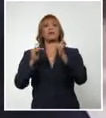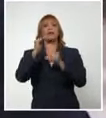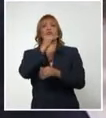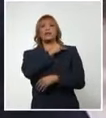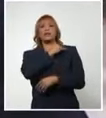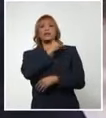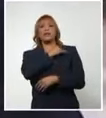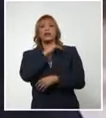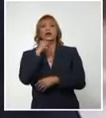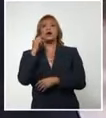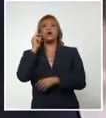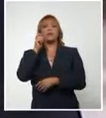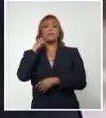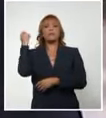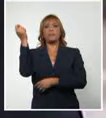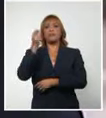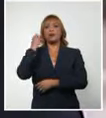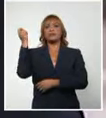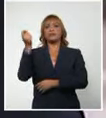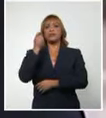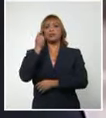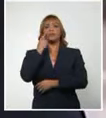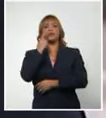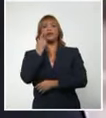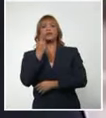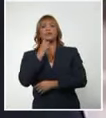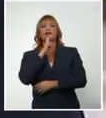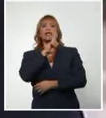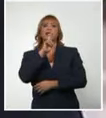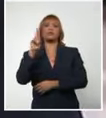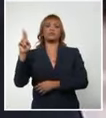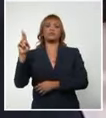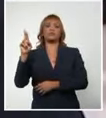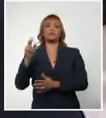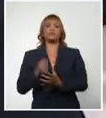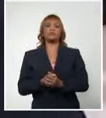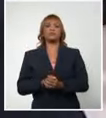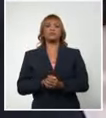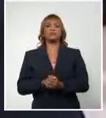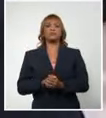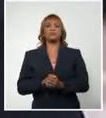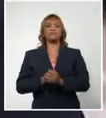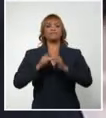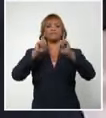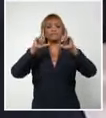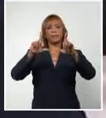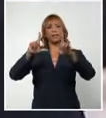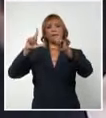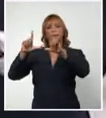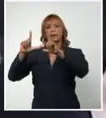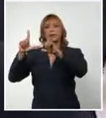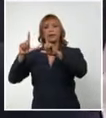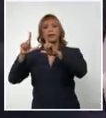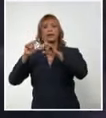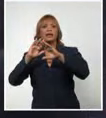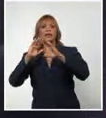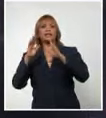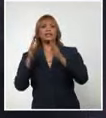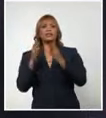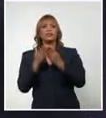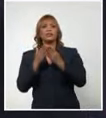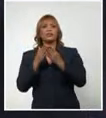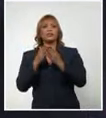José Maceo, para que lo luzca en la revolución. Y la imagen del espanto de la